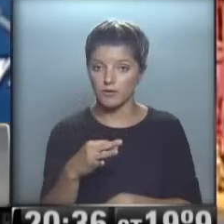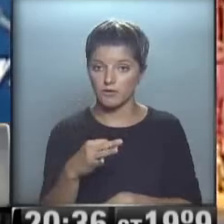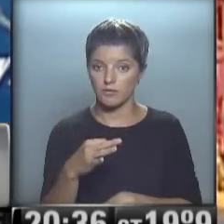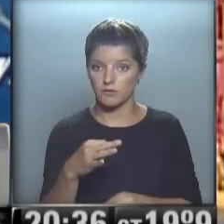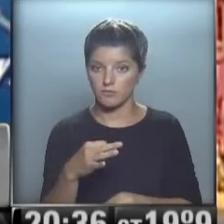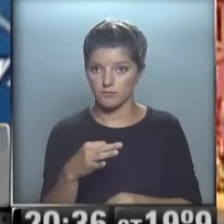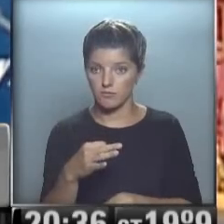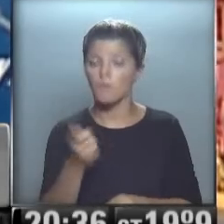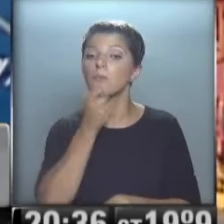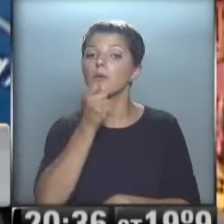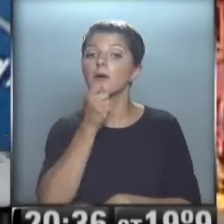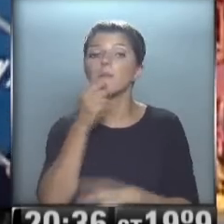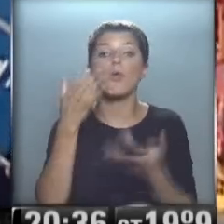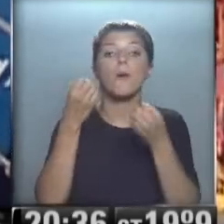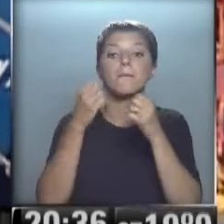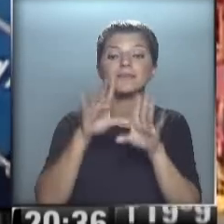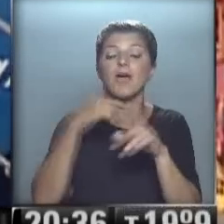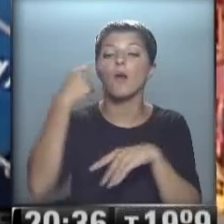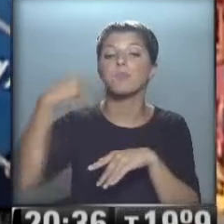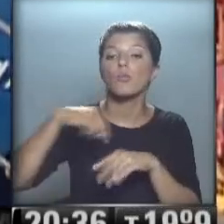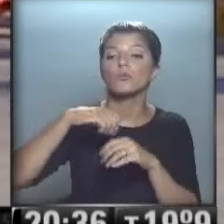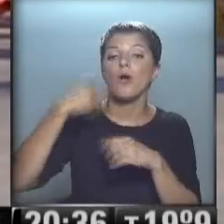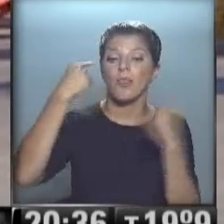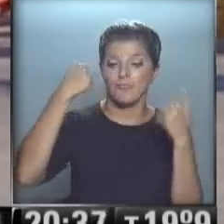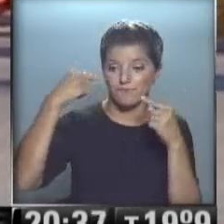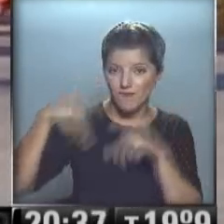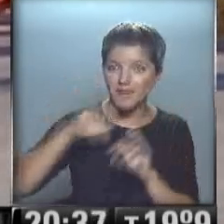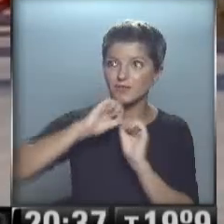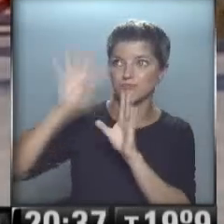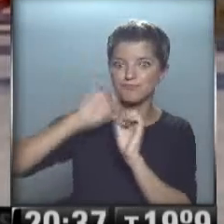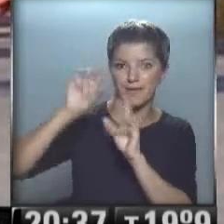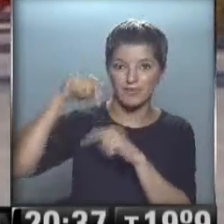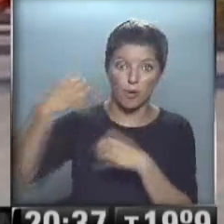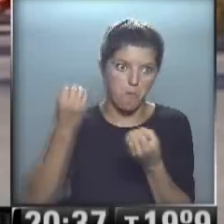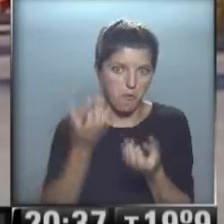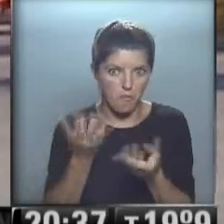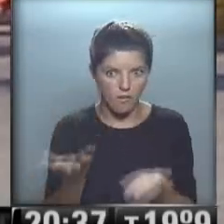digamos, empezar a colocar más productos en el exterior, que eso es una buena noticia.